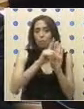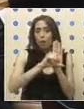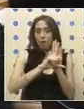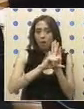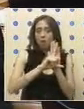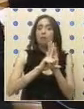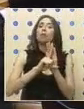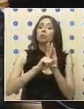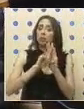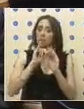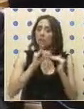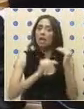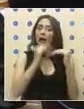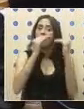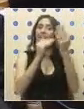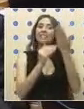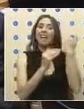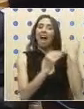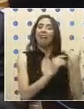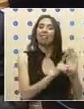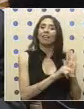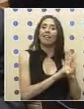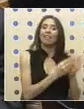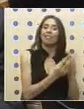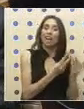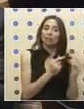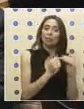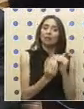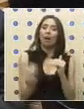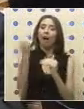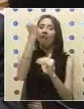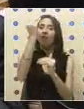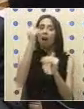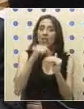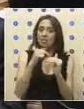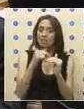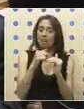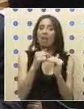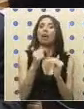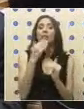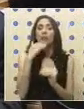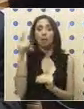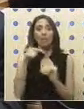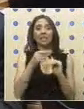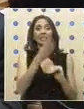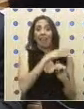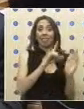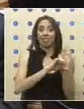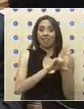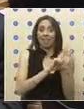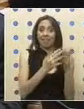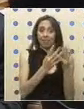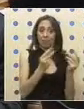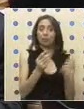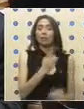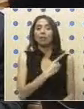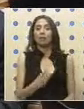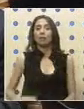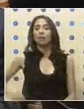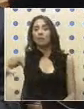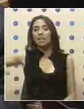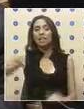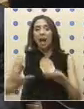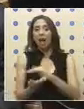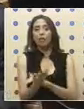avance sustantivo a lo que ya teníamos en materia de transparencia, que me parece muy relevante, que también es fruto de una moción parlamentaria de los entonces senadores Jaime